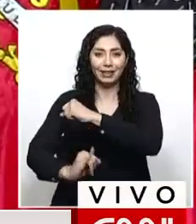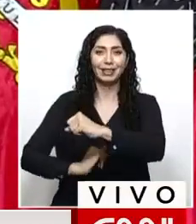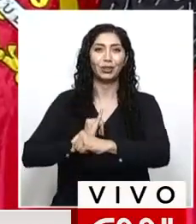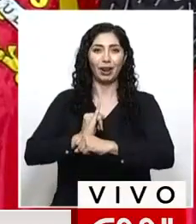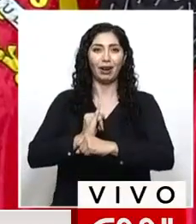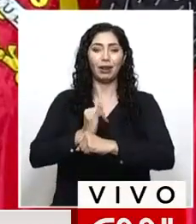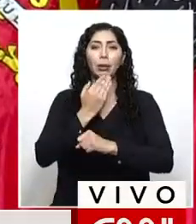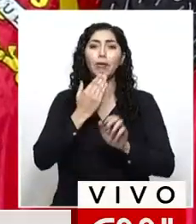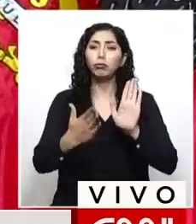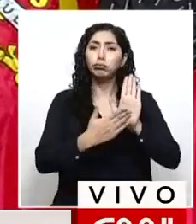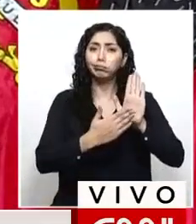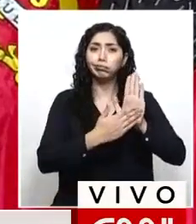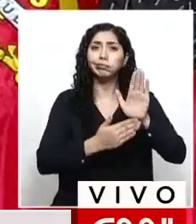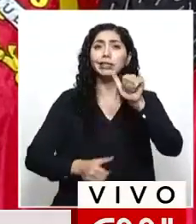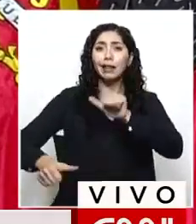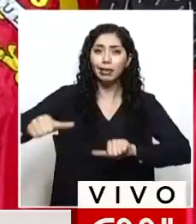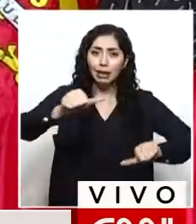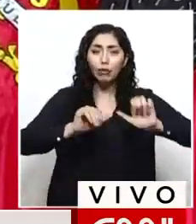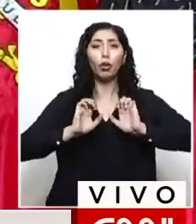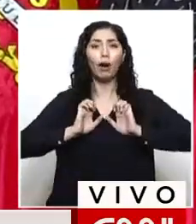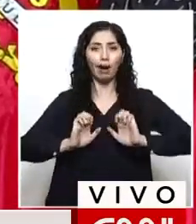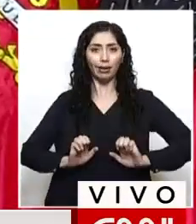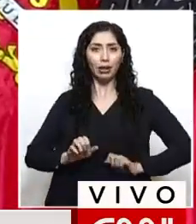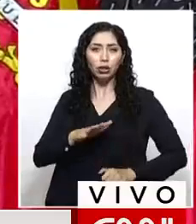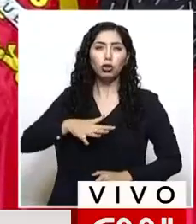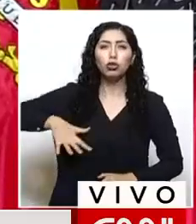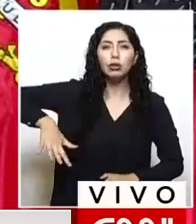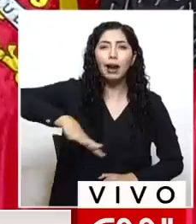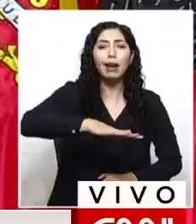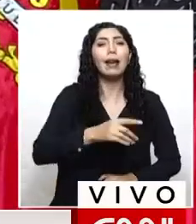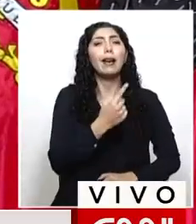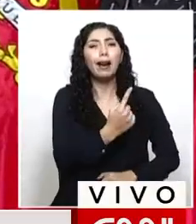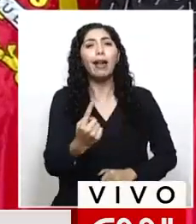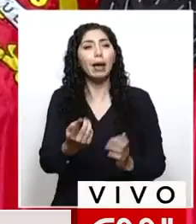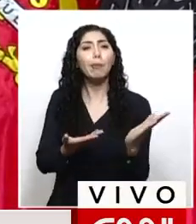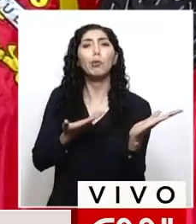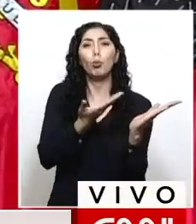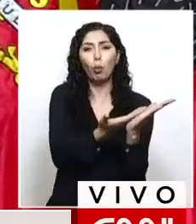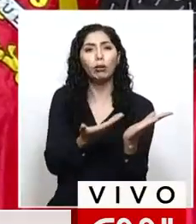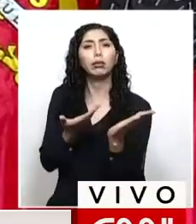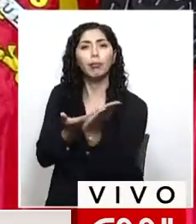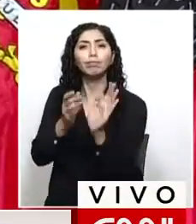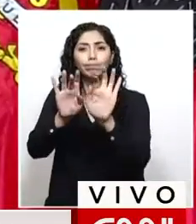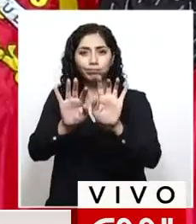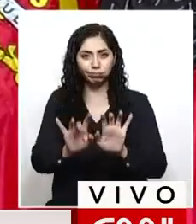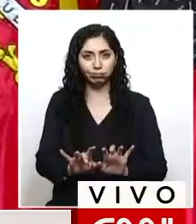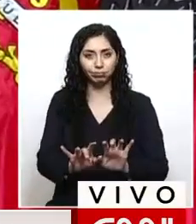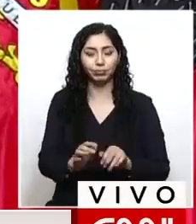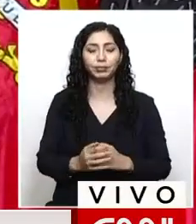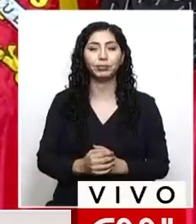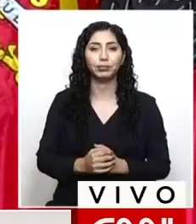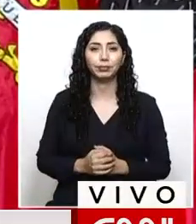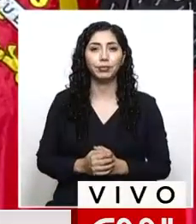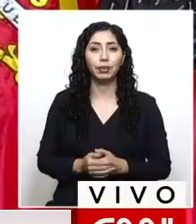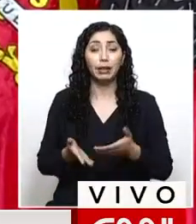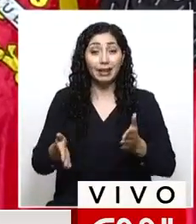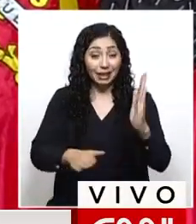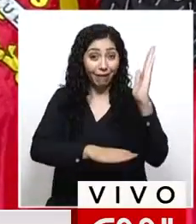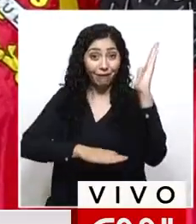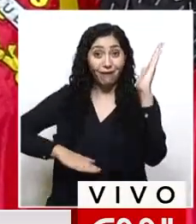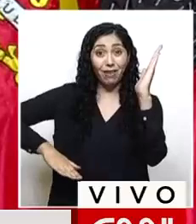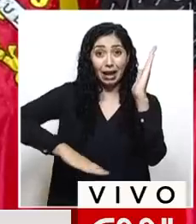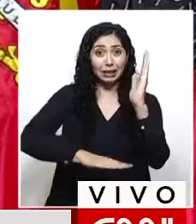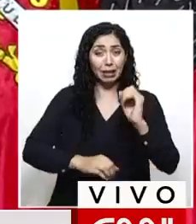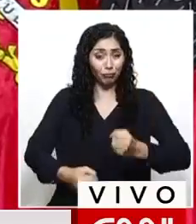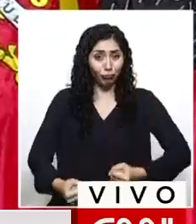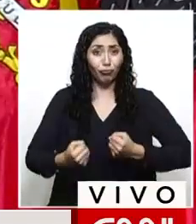científico, ético y social en cada una de las propuestas redactadas. Desde ese piso sólido, soñamos y